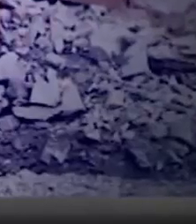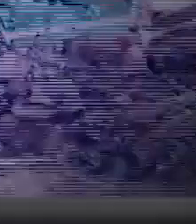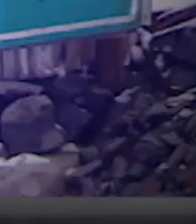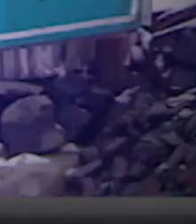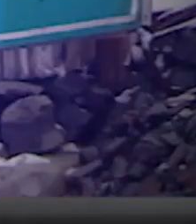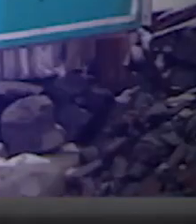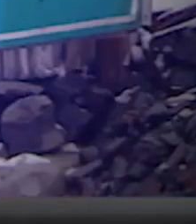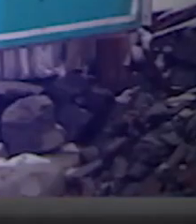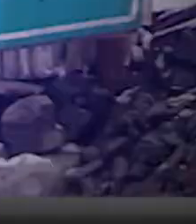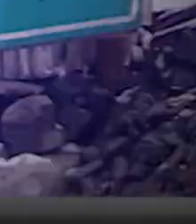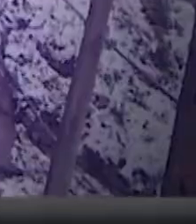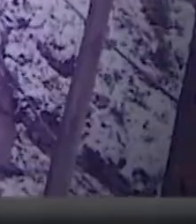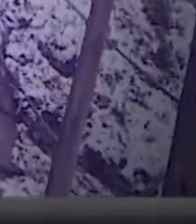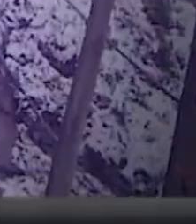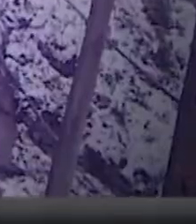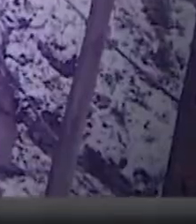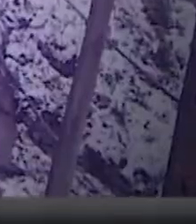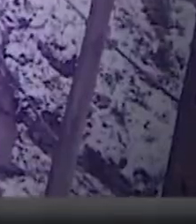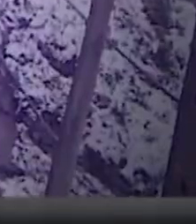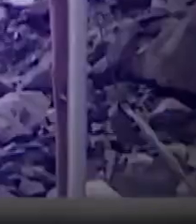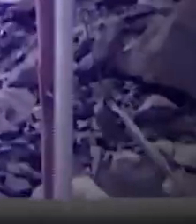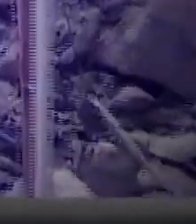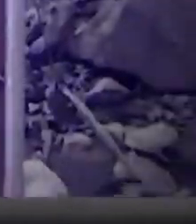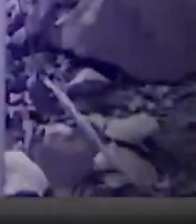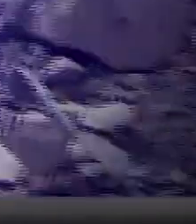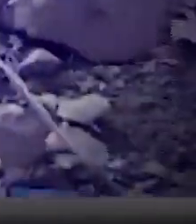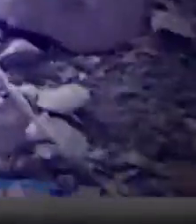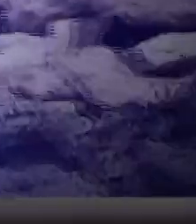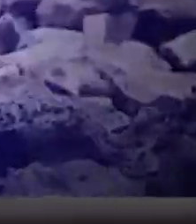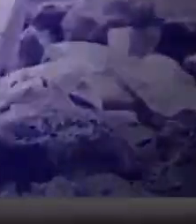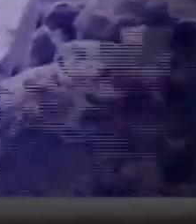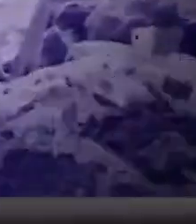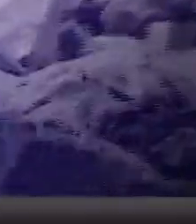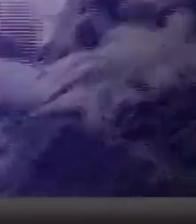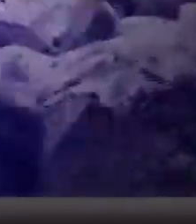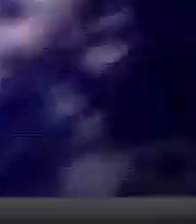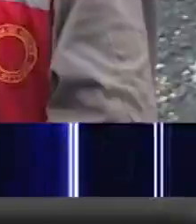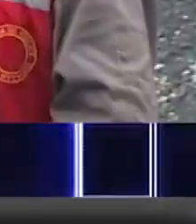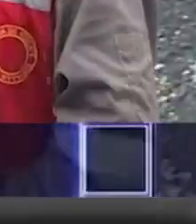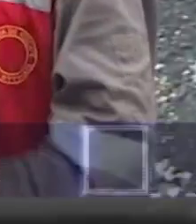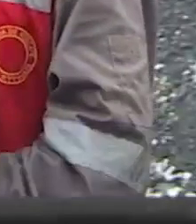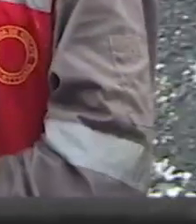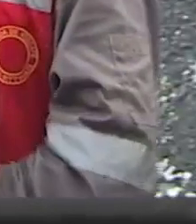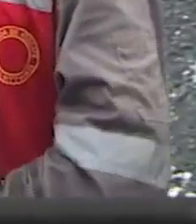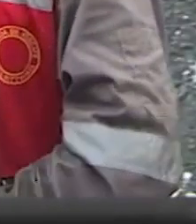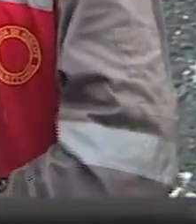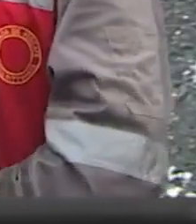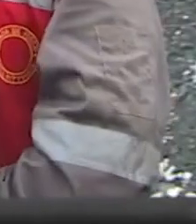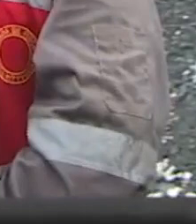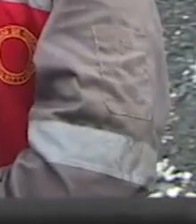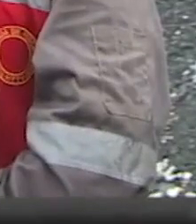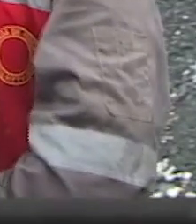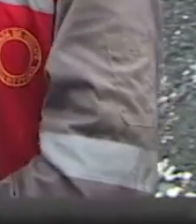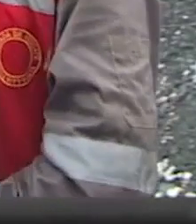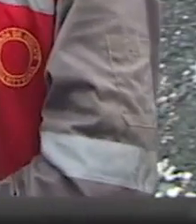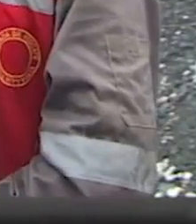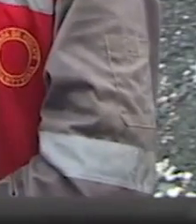semana en RT Reporta, Rinconada, el oro más difícil del mundo. Este centro minero acoge